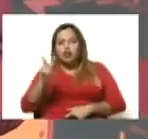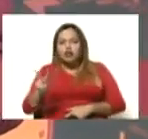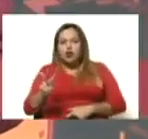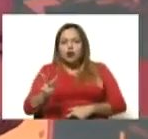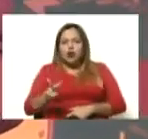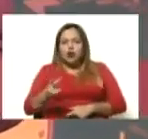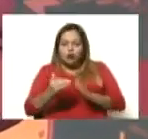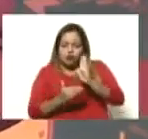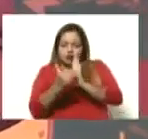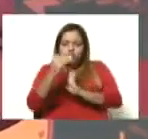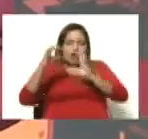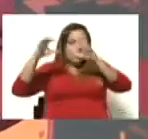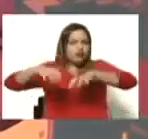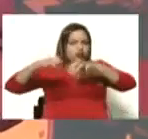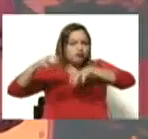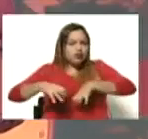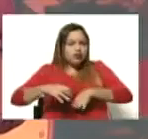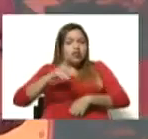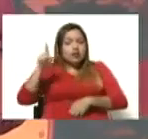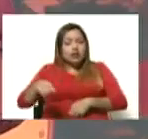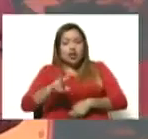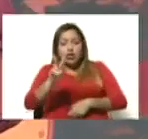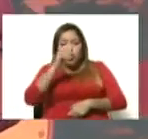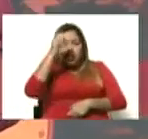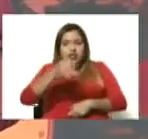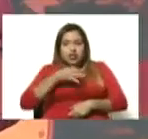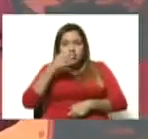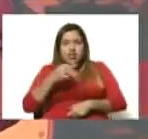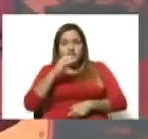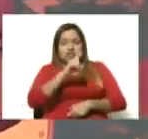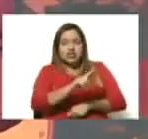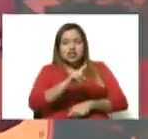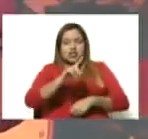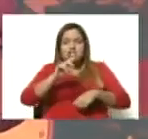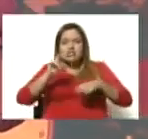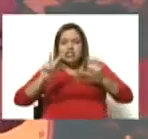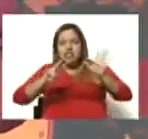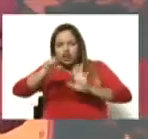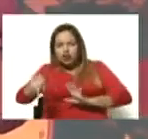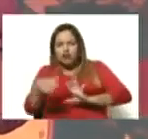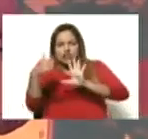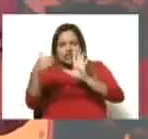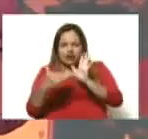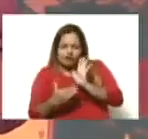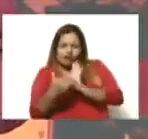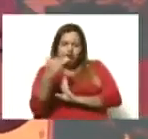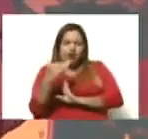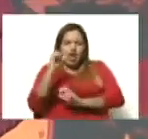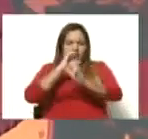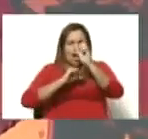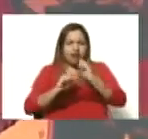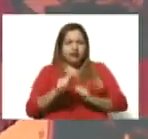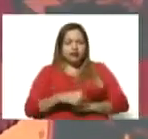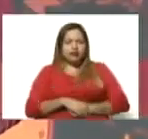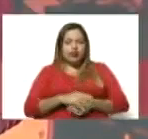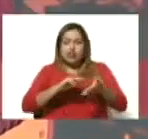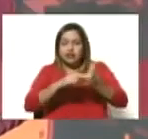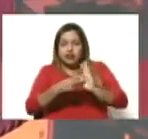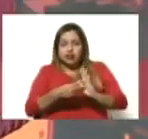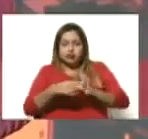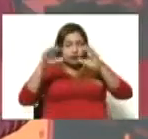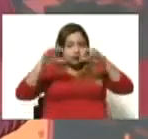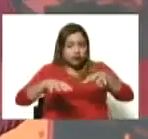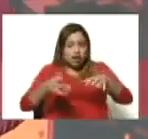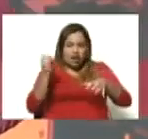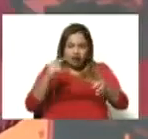en Las Cocuizas y a las 2 de la tarde 17.6 milímetros. lo cual indica que las precipitaciones, no sé si tenemos la imagen